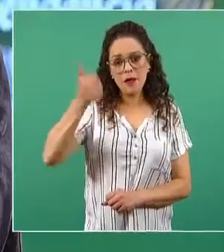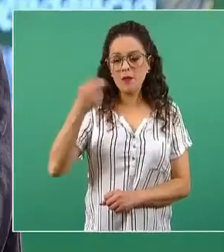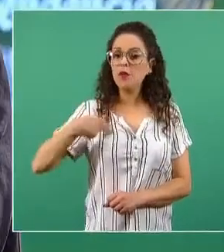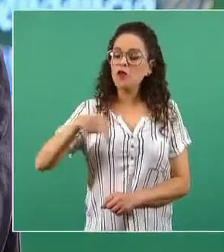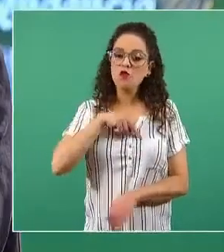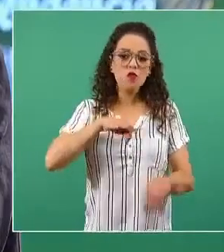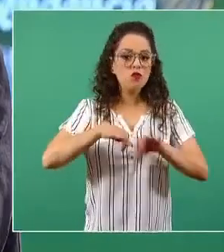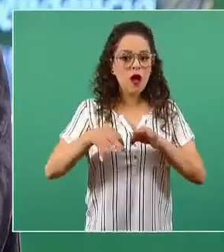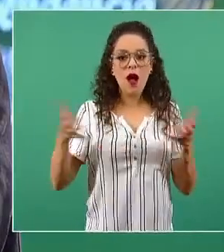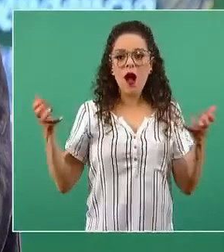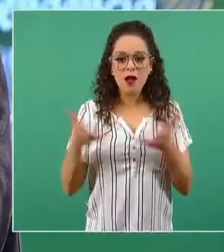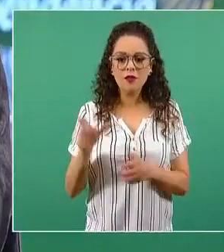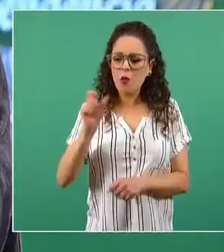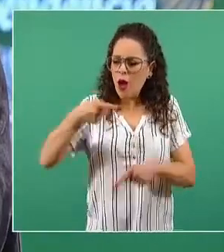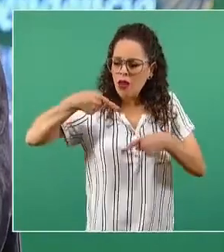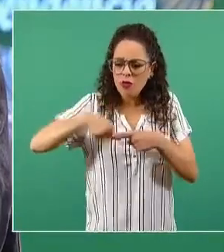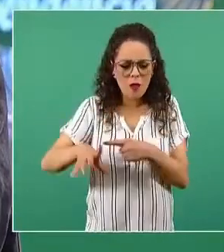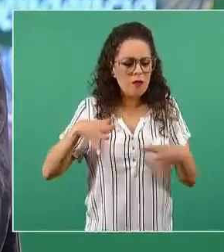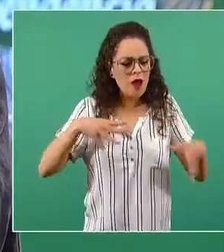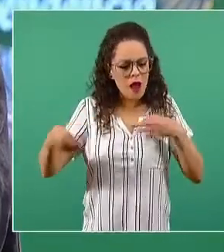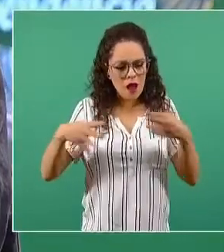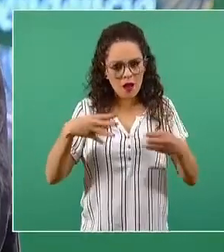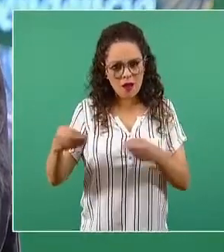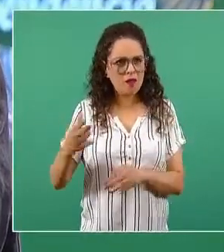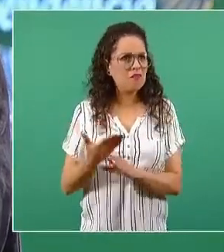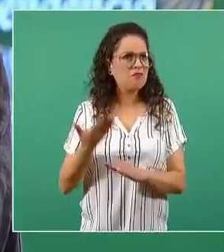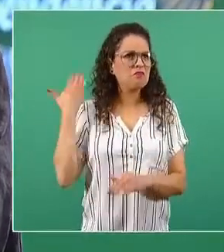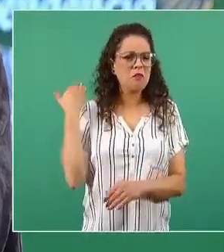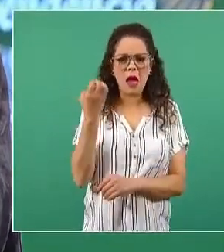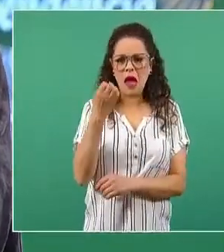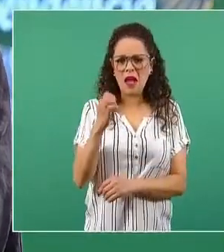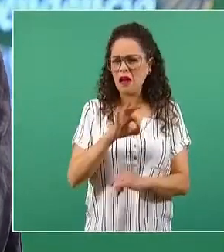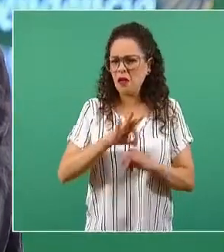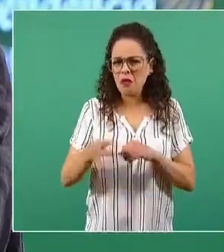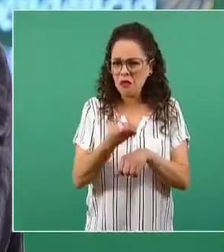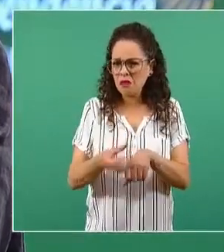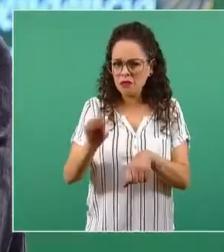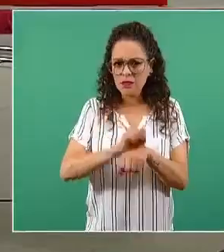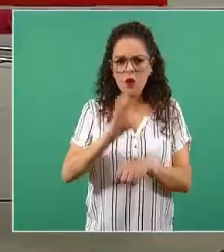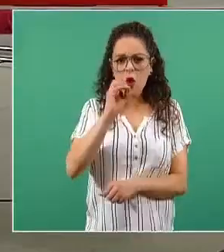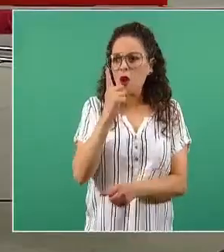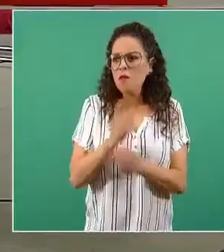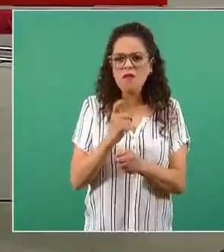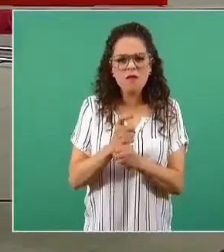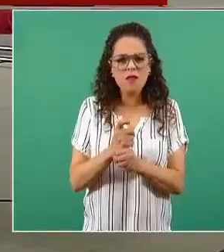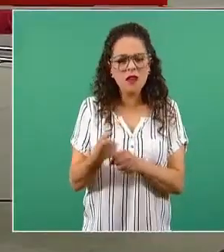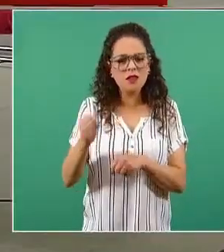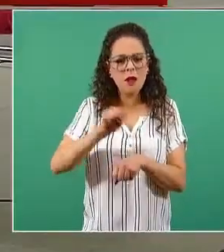hicimos. Eso fue al inicio de la epidemia, en enero, la última semana de enero o primera de febrero.